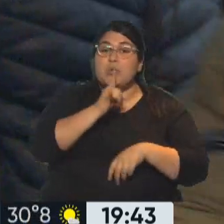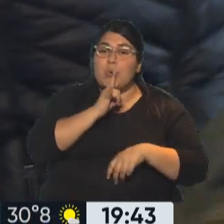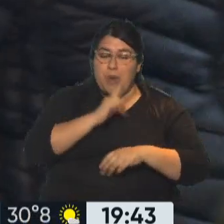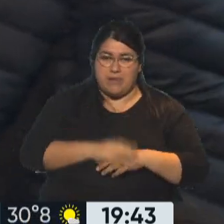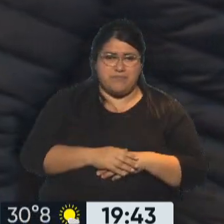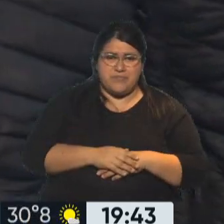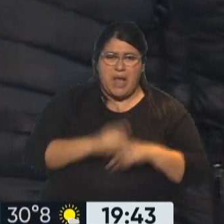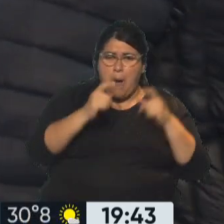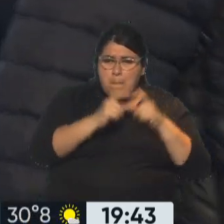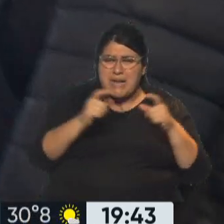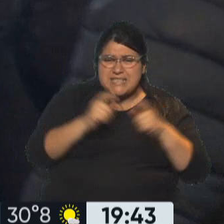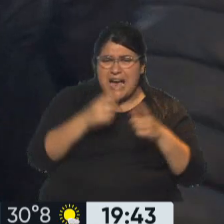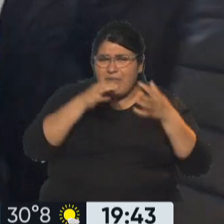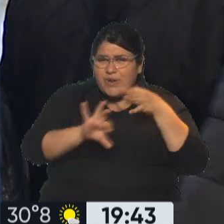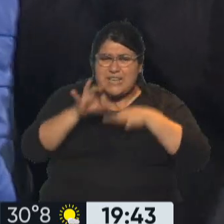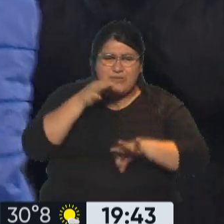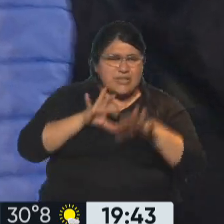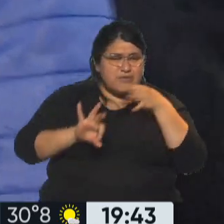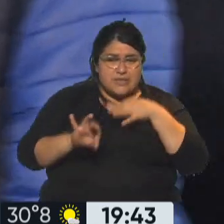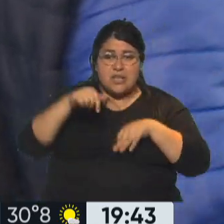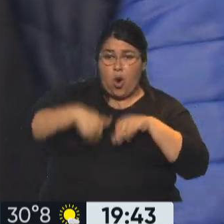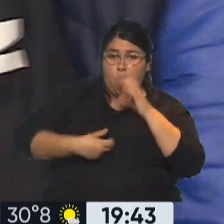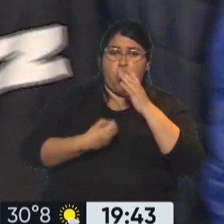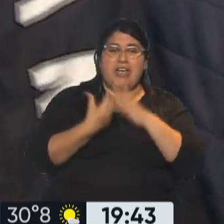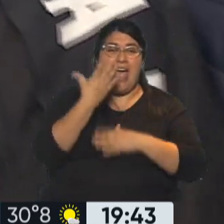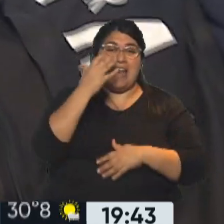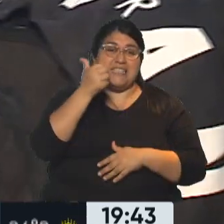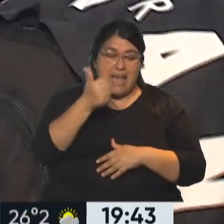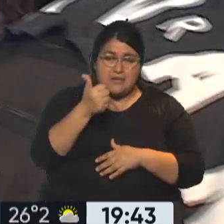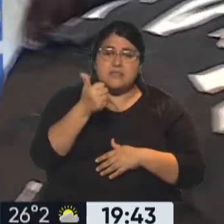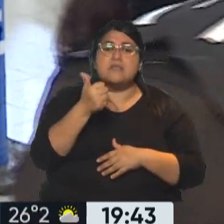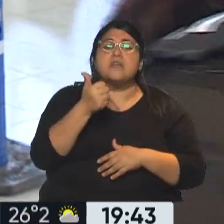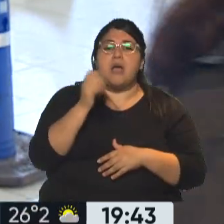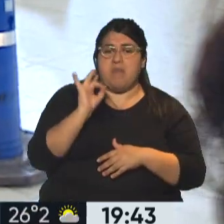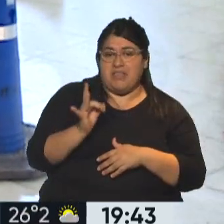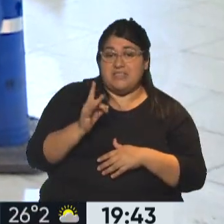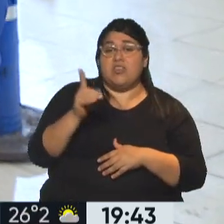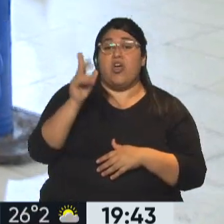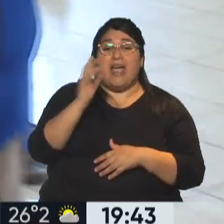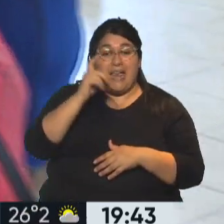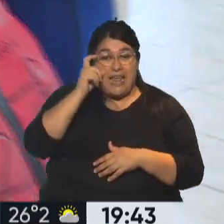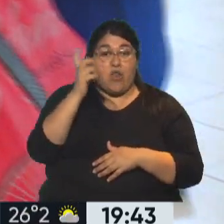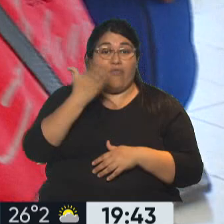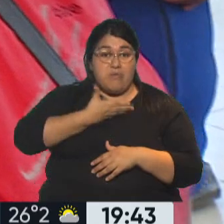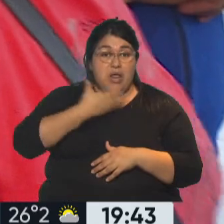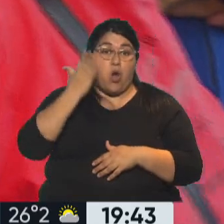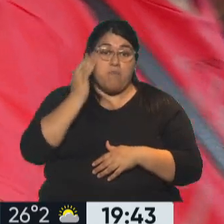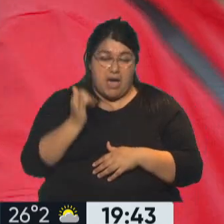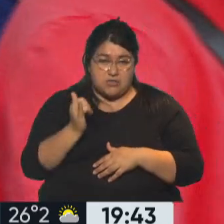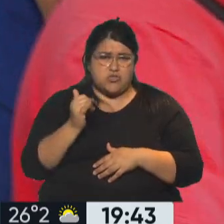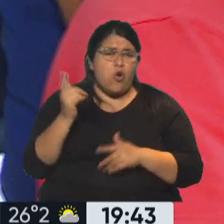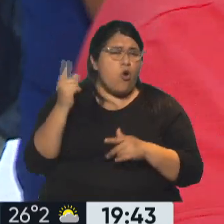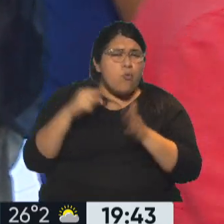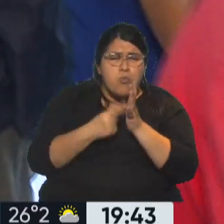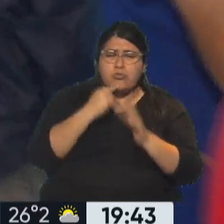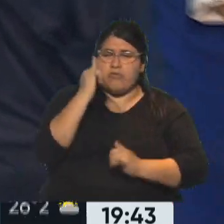Todos los pasajes que se están vendiendo desde hoy, decíamos a las 6 de la mañana, son para diciembre, para enero, para febrero y para marzo. Hay un dato